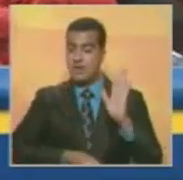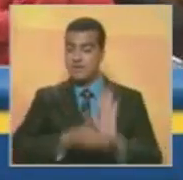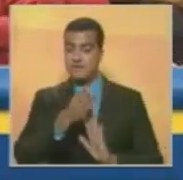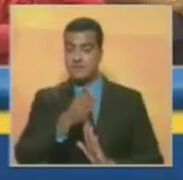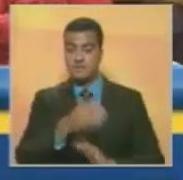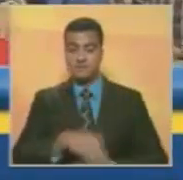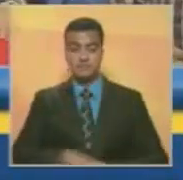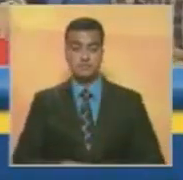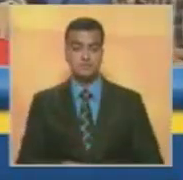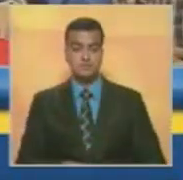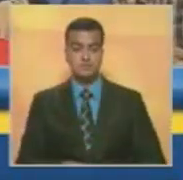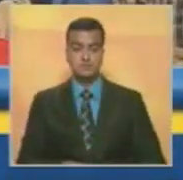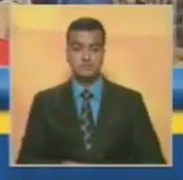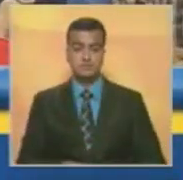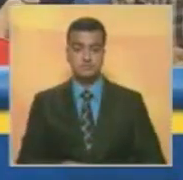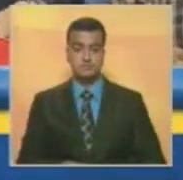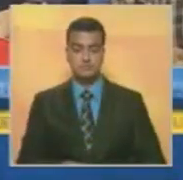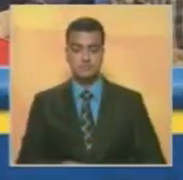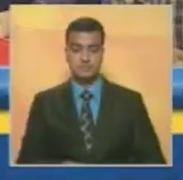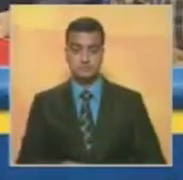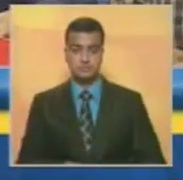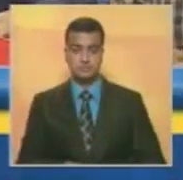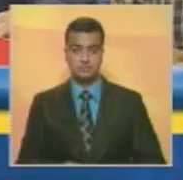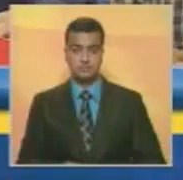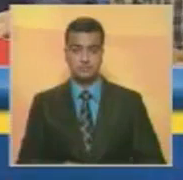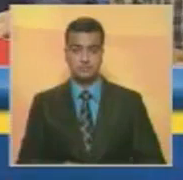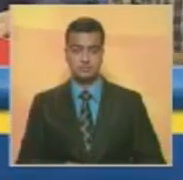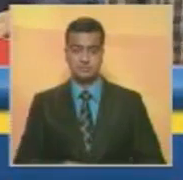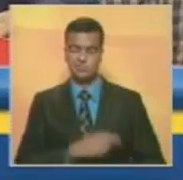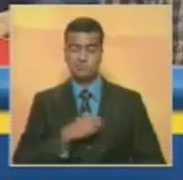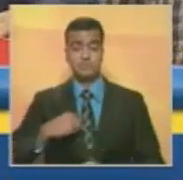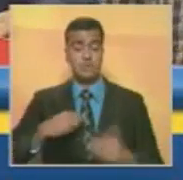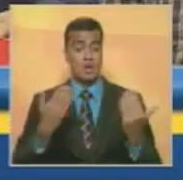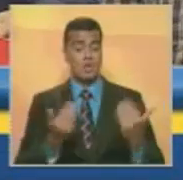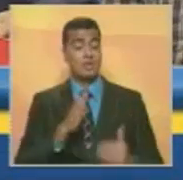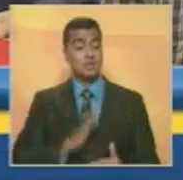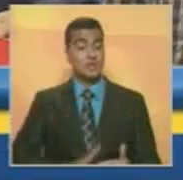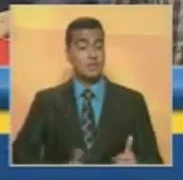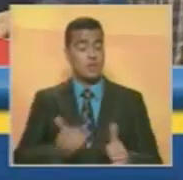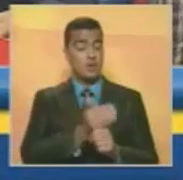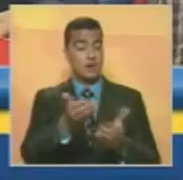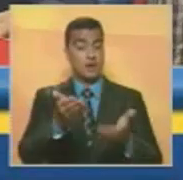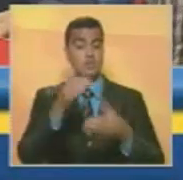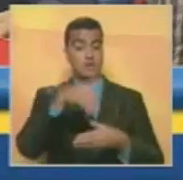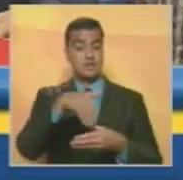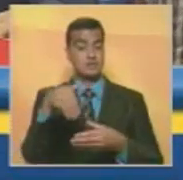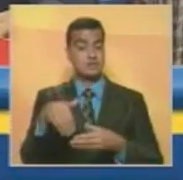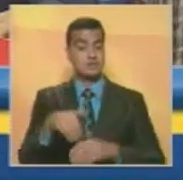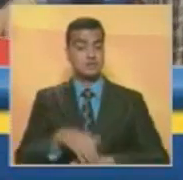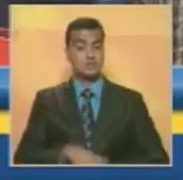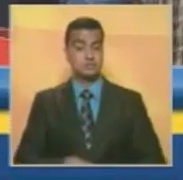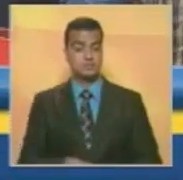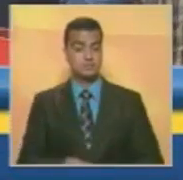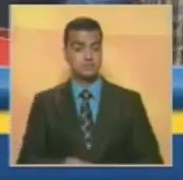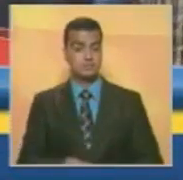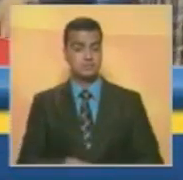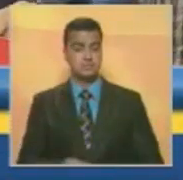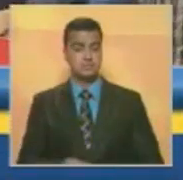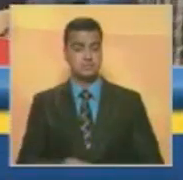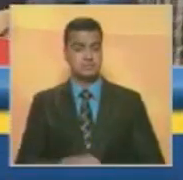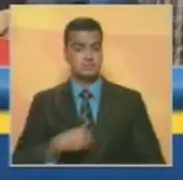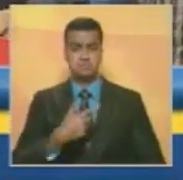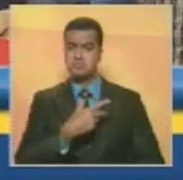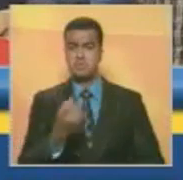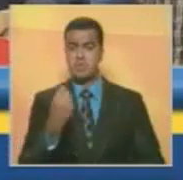contienda electoral. Nosotros, a estas alturas, estamos ganando las elecciones. Yo no digo que cómodamente,